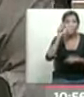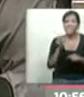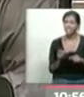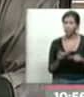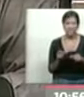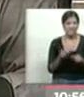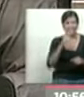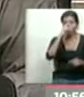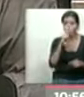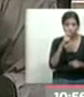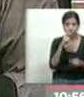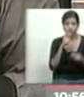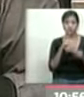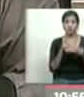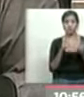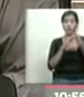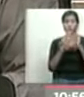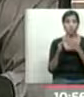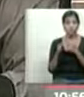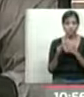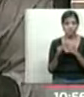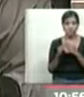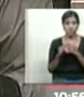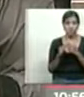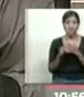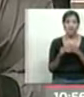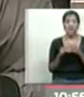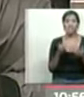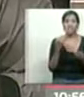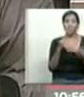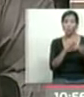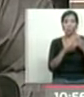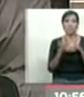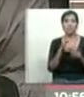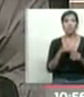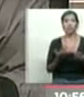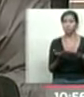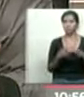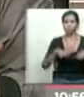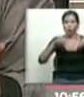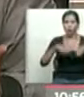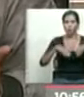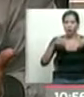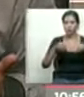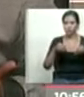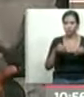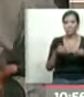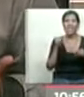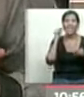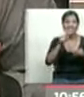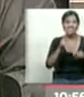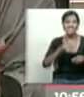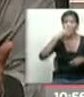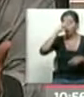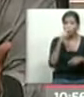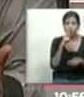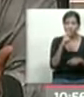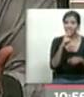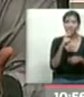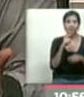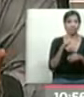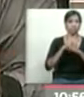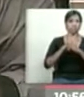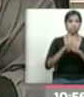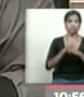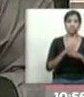visceral, así como José Saramago hablaba del comunismo hormonal. Bueno, este es un anticomunista